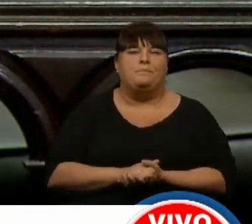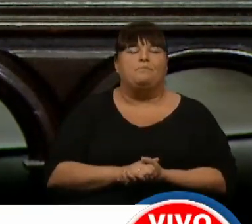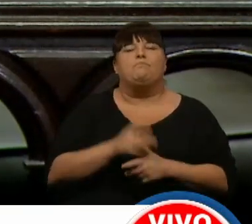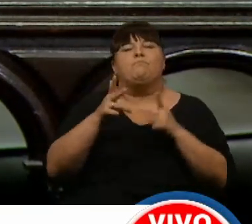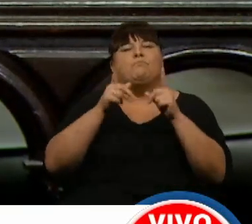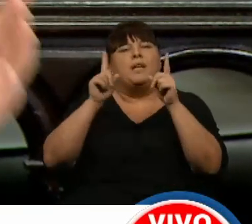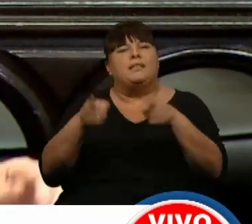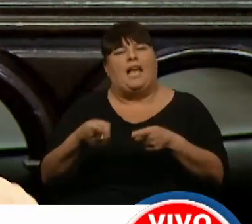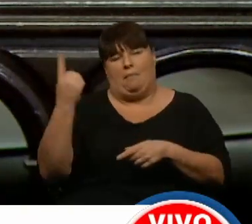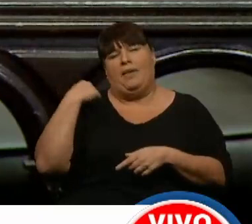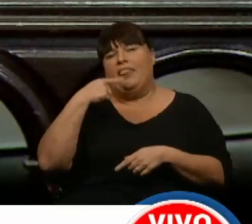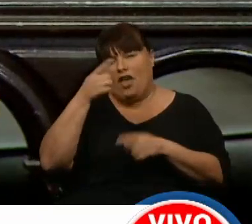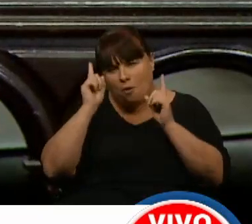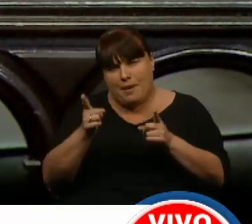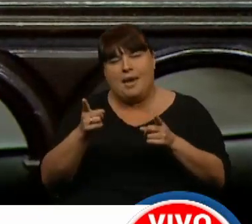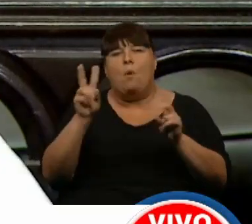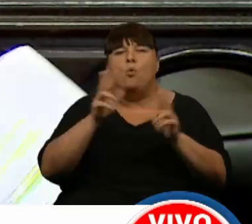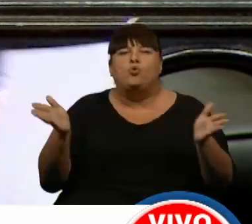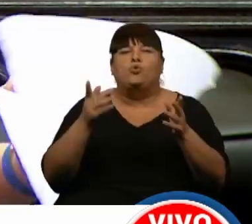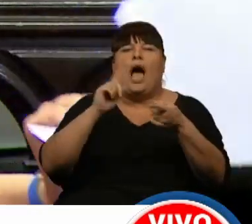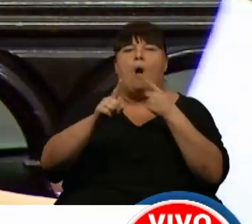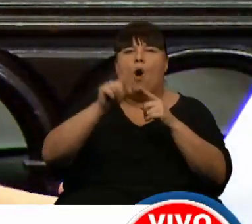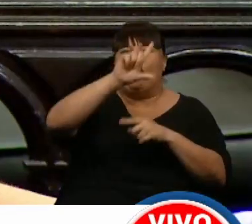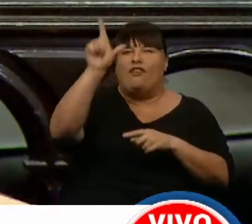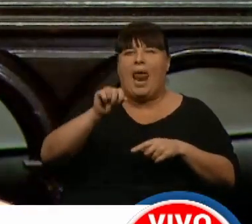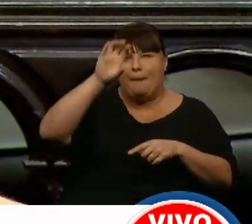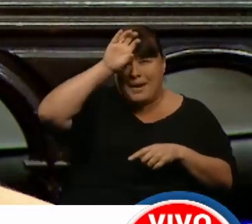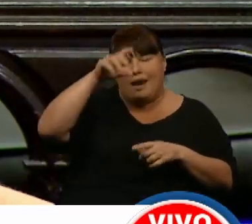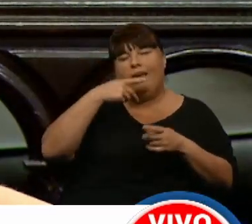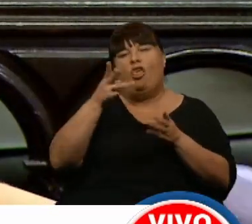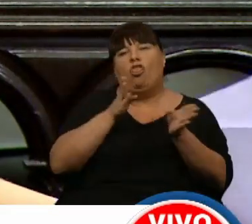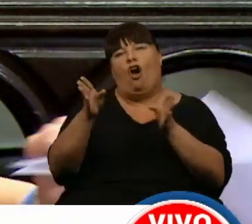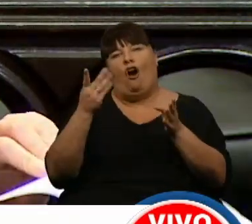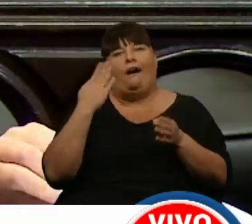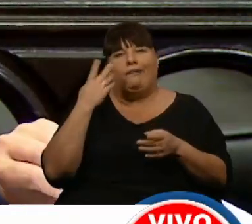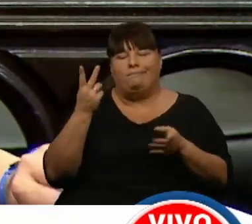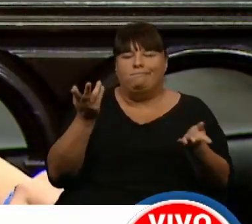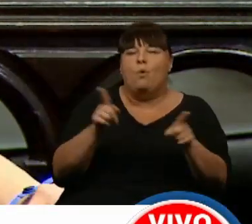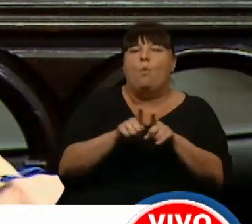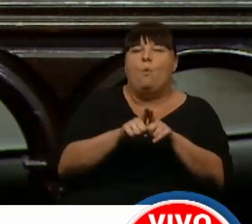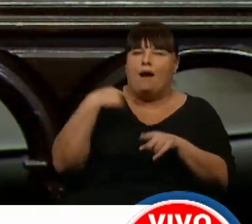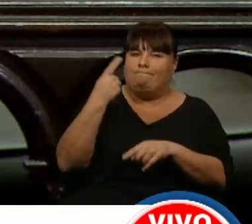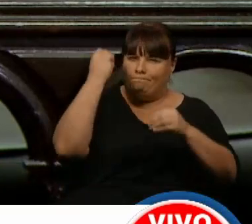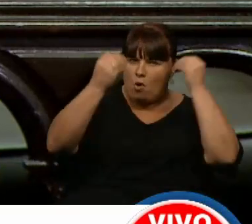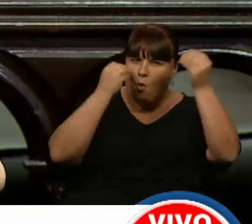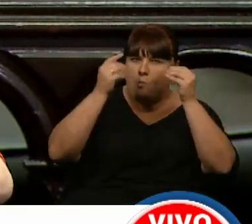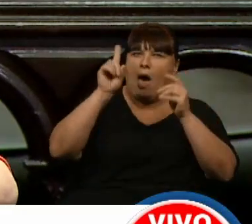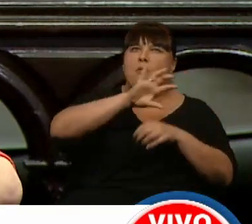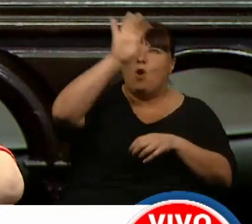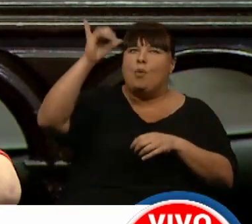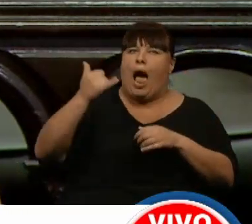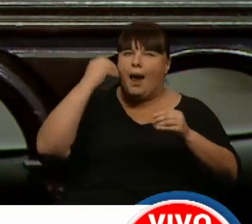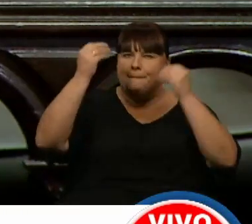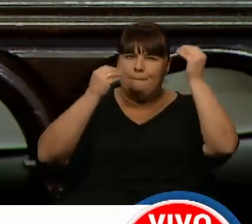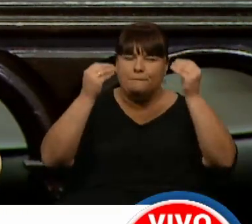Se habló también, ya se dijo, de promover el Acuerdo Federal Minero, este doble discurso que estamos viendo con mucha preocupación en algunas